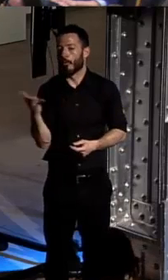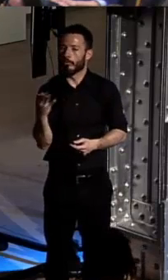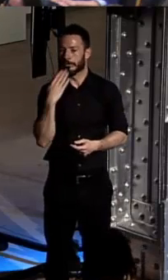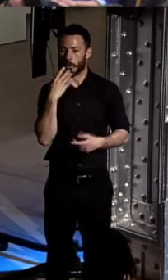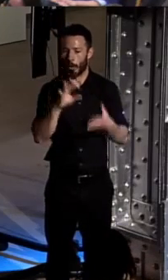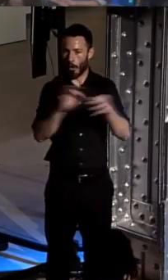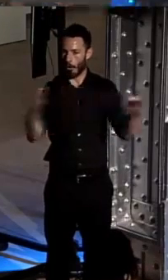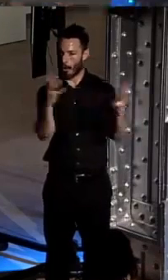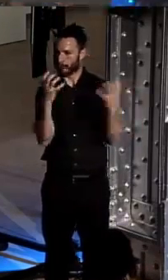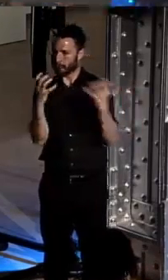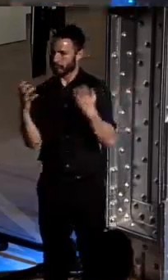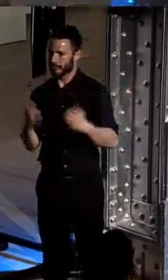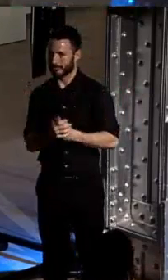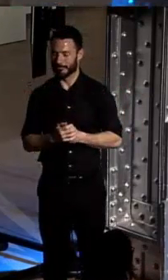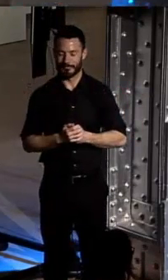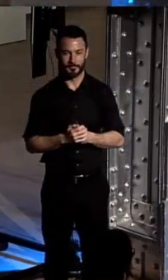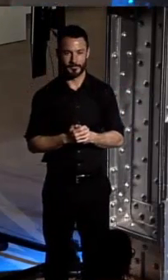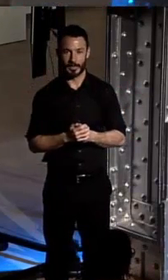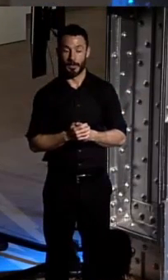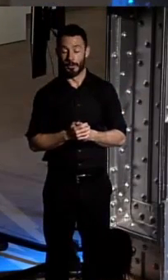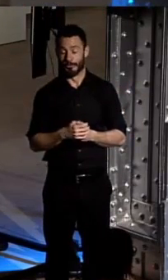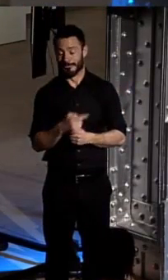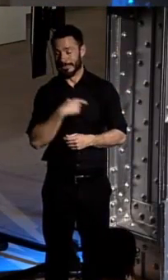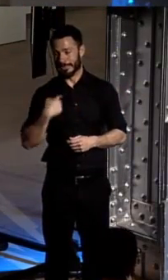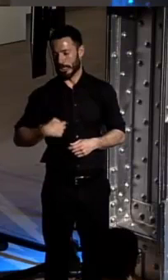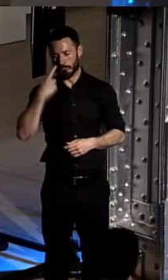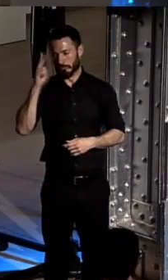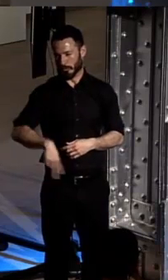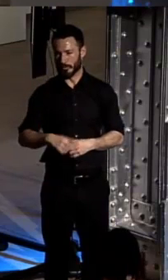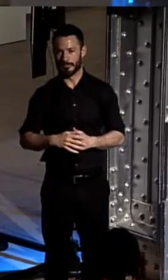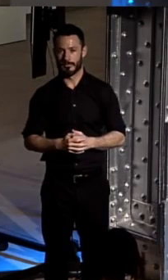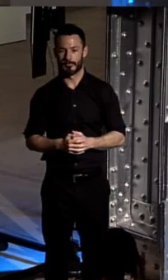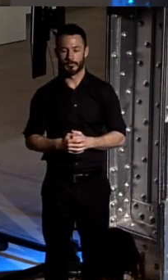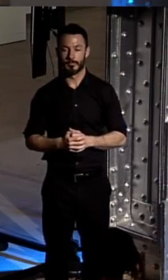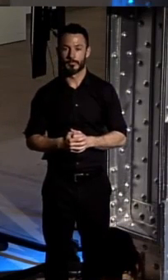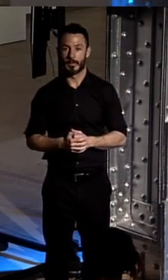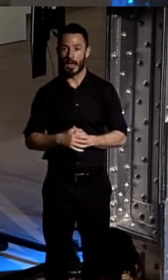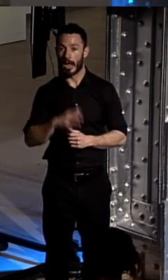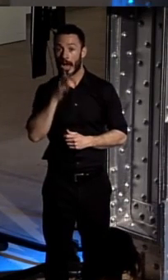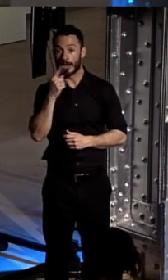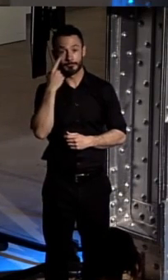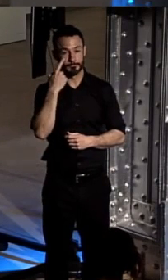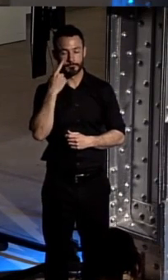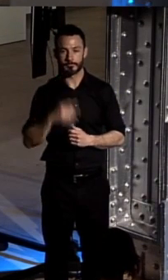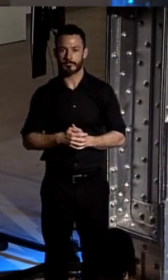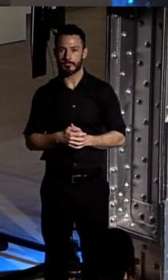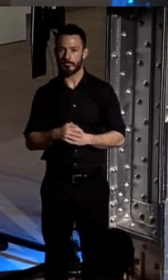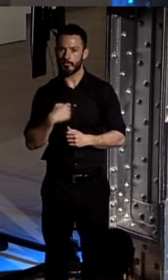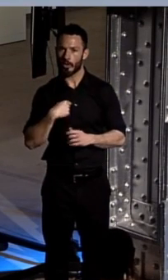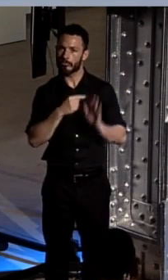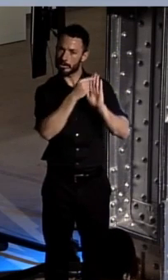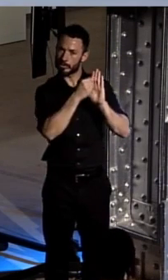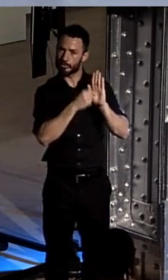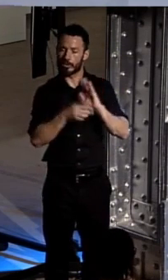chino, que los hay, son chinos, o algunos que jugaron a esto. Ahora fíjense, yo les di las instrucciones,